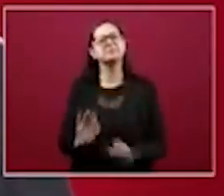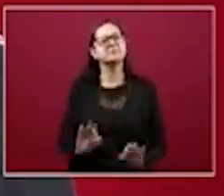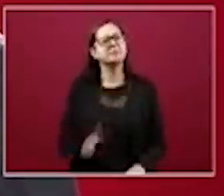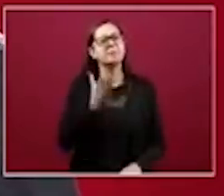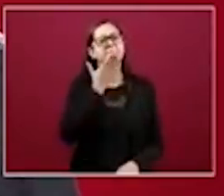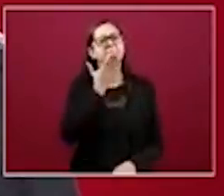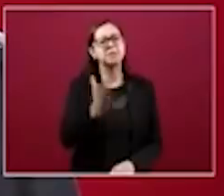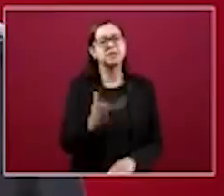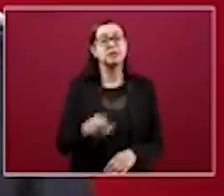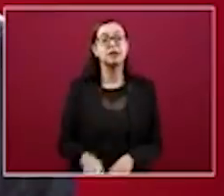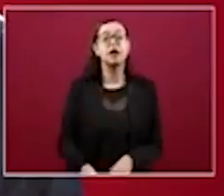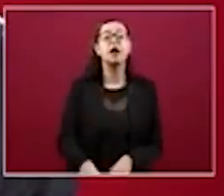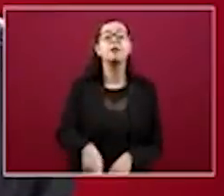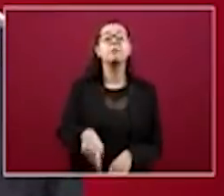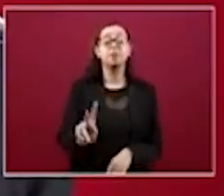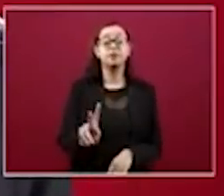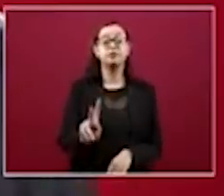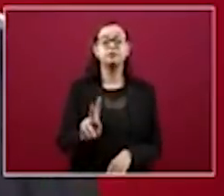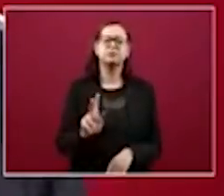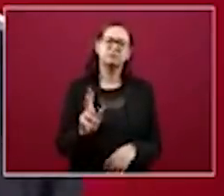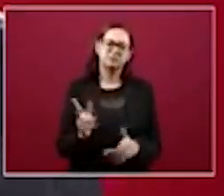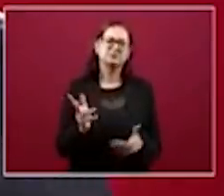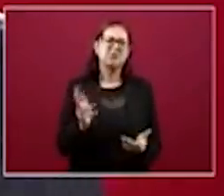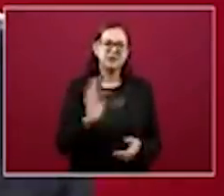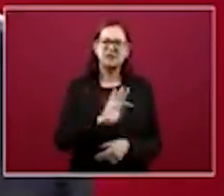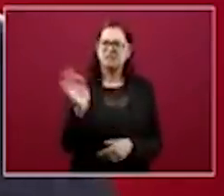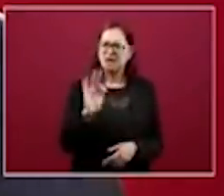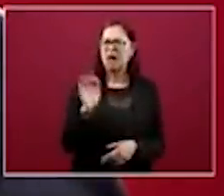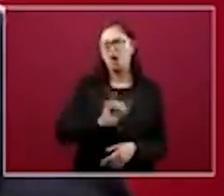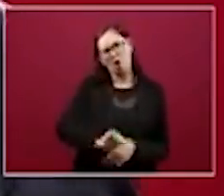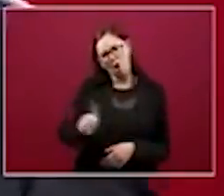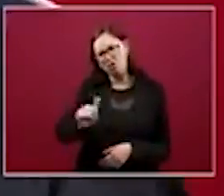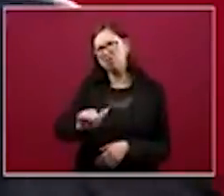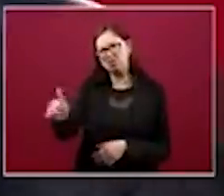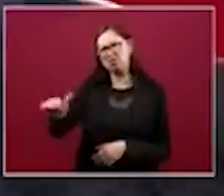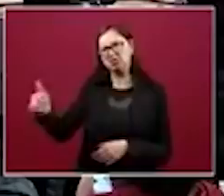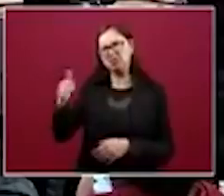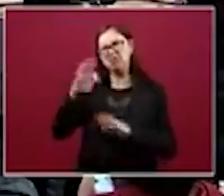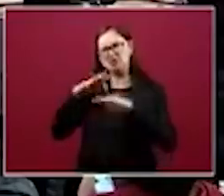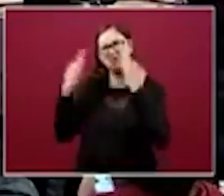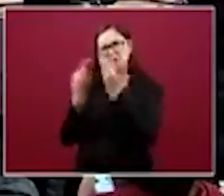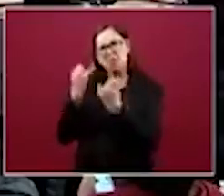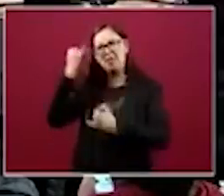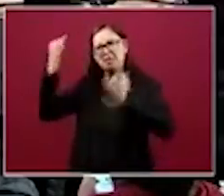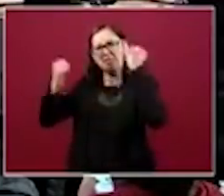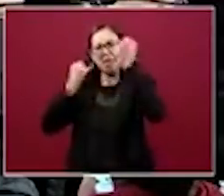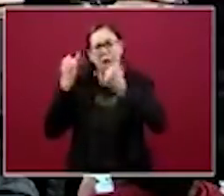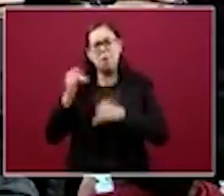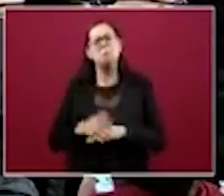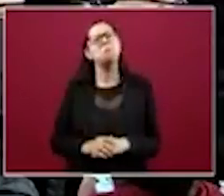Sin embargo, no descartamos otras opciones, otras alternativas. Lo que tú estás preguntando,